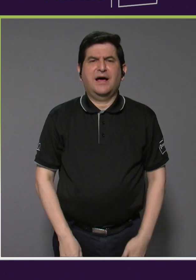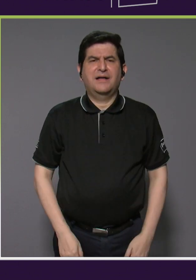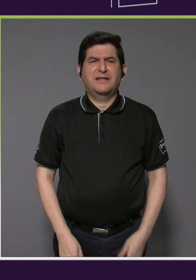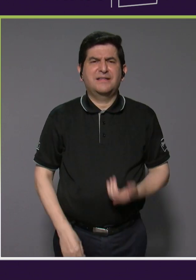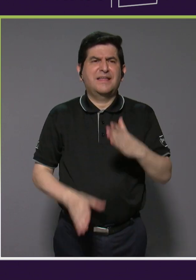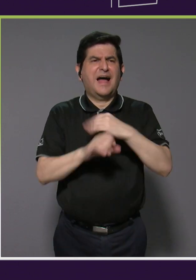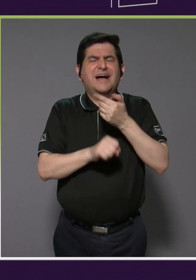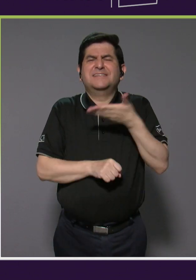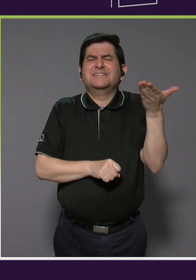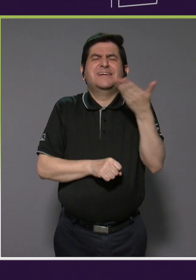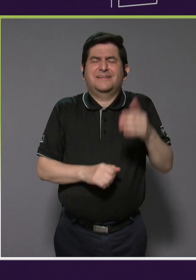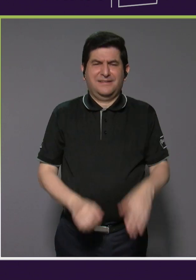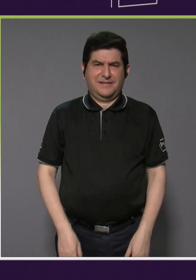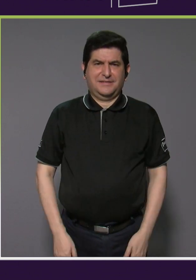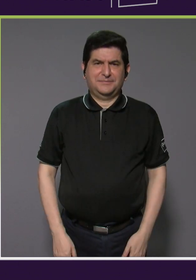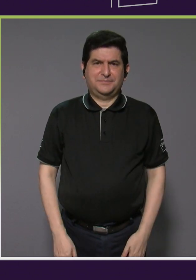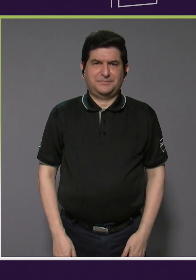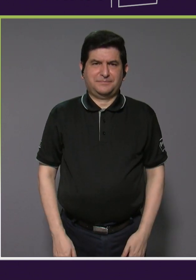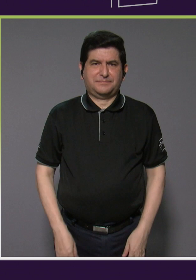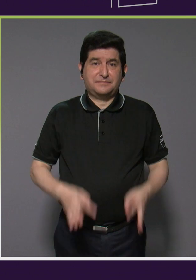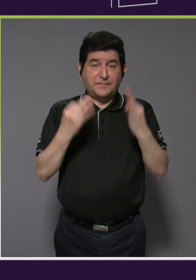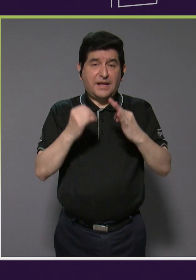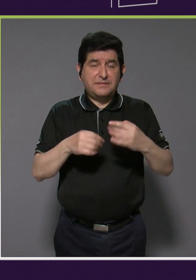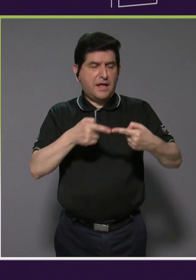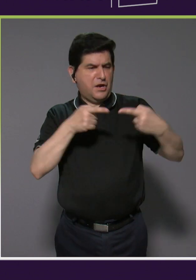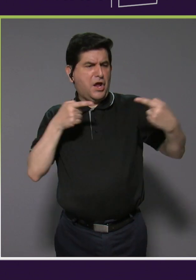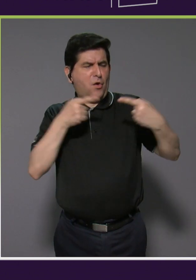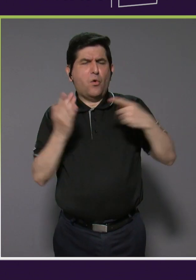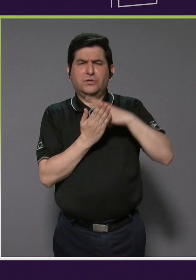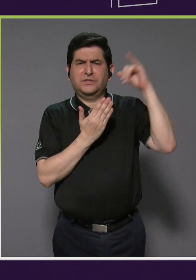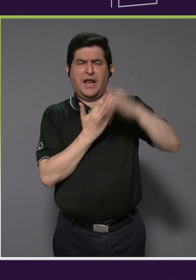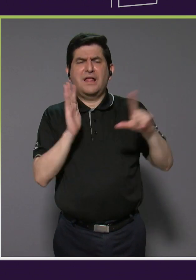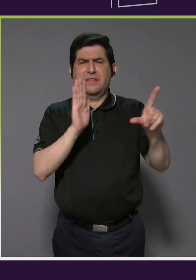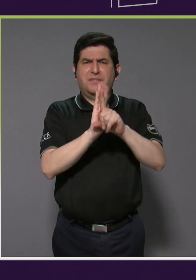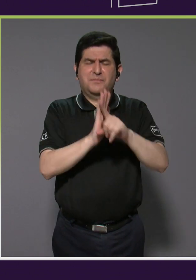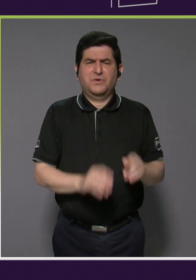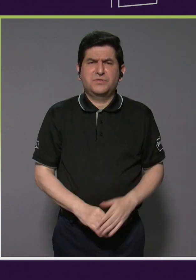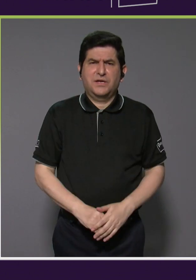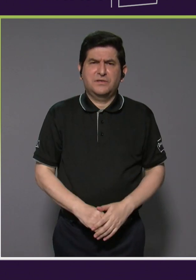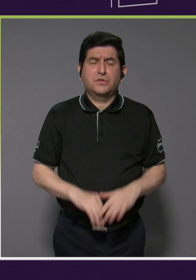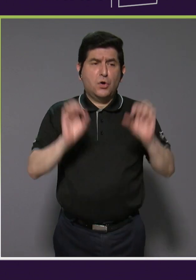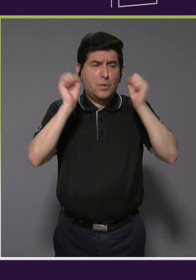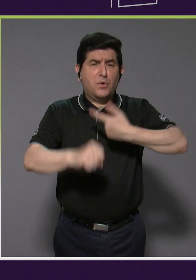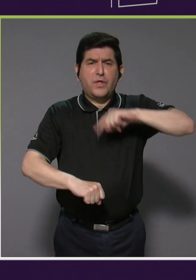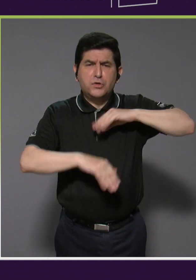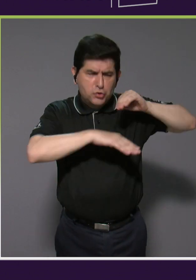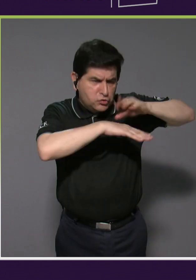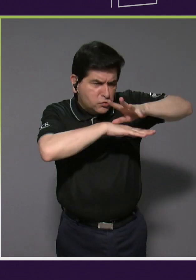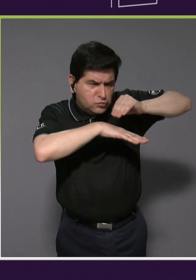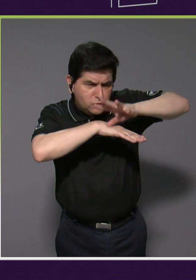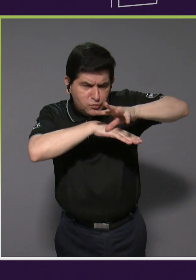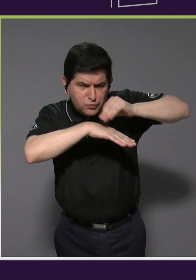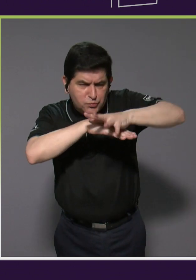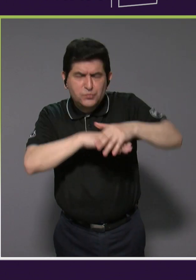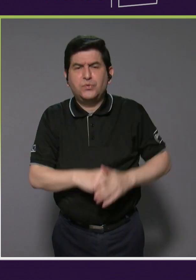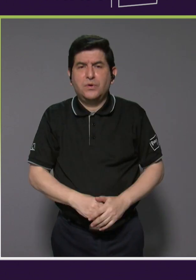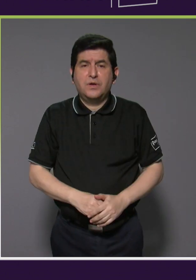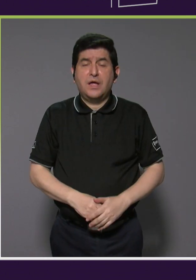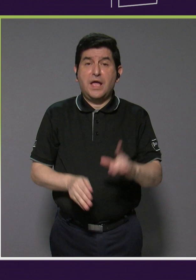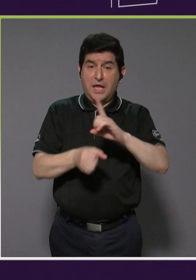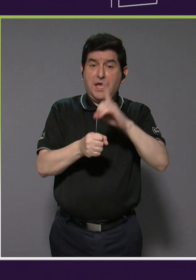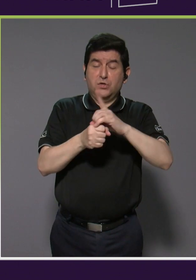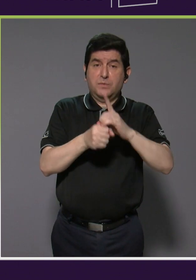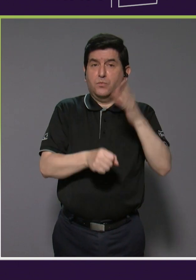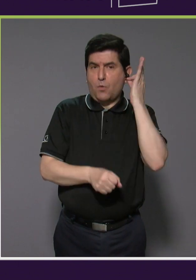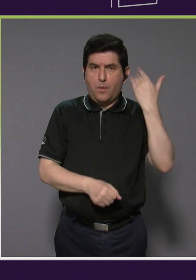podemos hacer, verdad, para oponernos a estos proyectos de ley, para realizar incidencia y que las señoras y señores